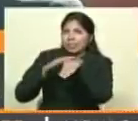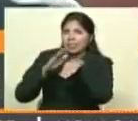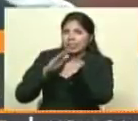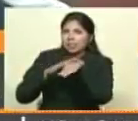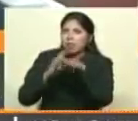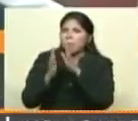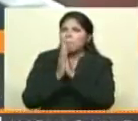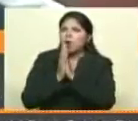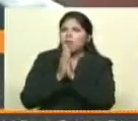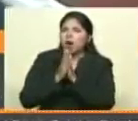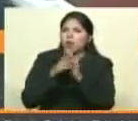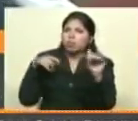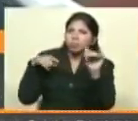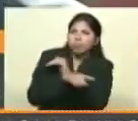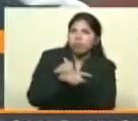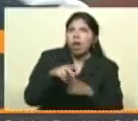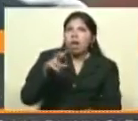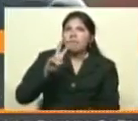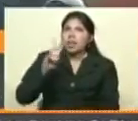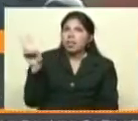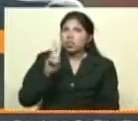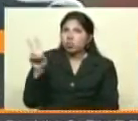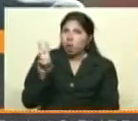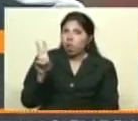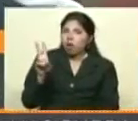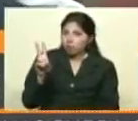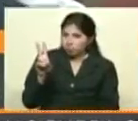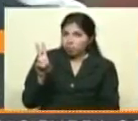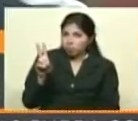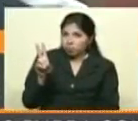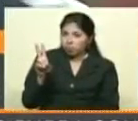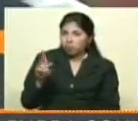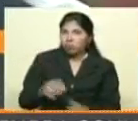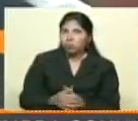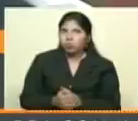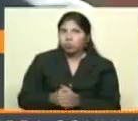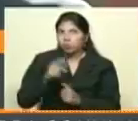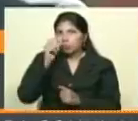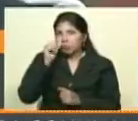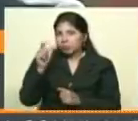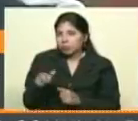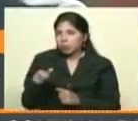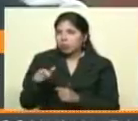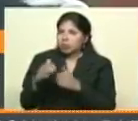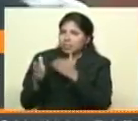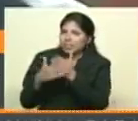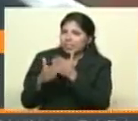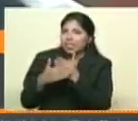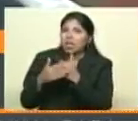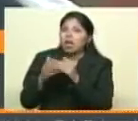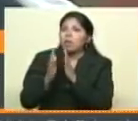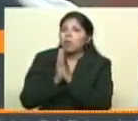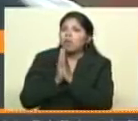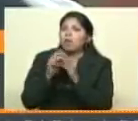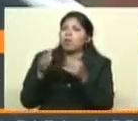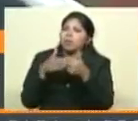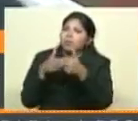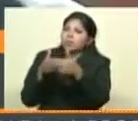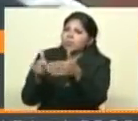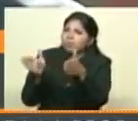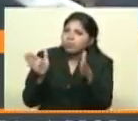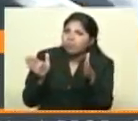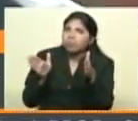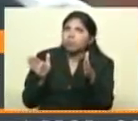indicó el alto comisionado para los derechos humanos de la organización, Unidas a Radá Hussein, y pidió este jueves al presidente Nicolás Maduro que abra las puertas al ente